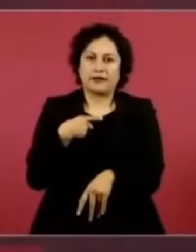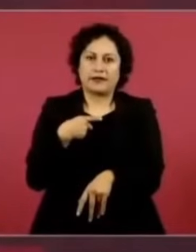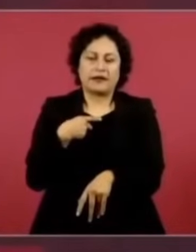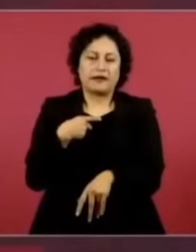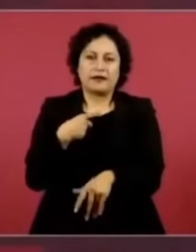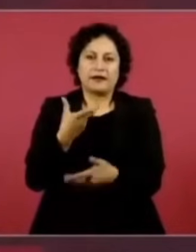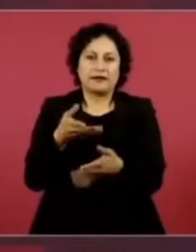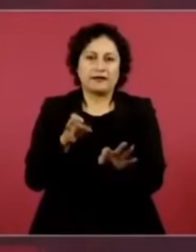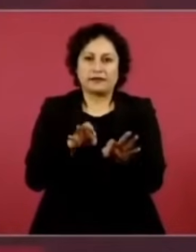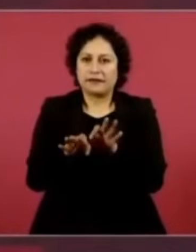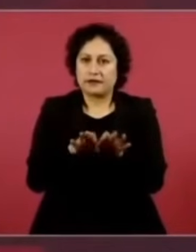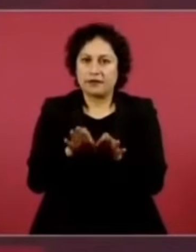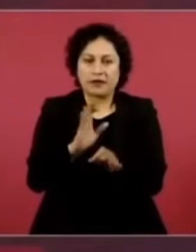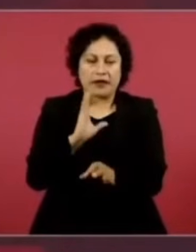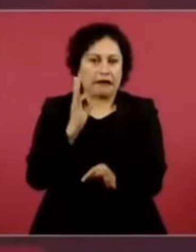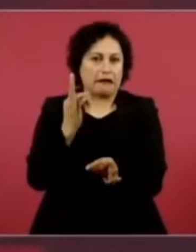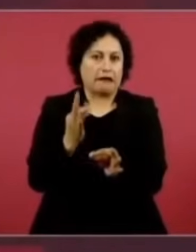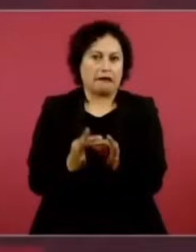un tiempo